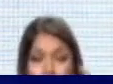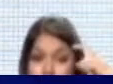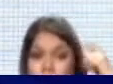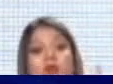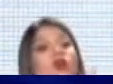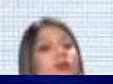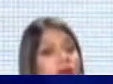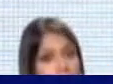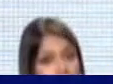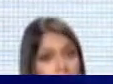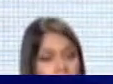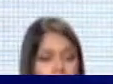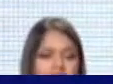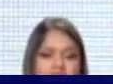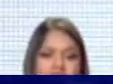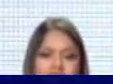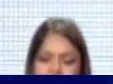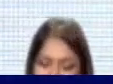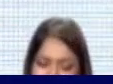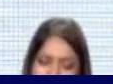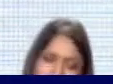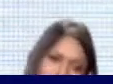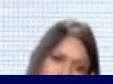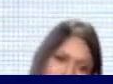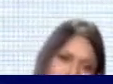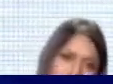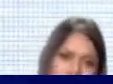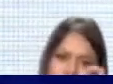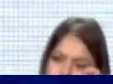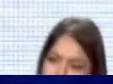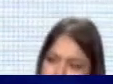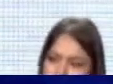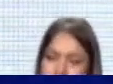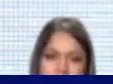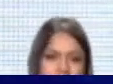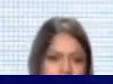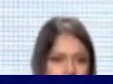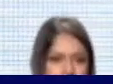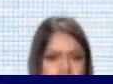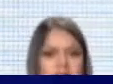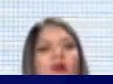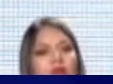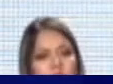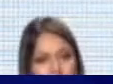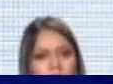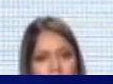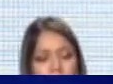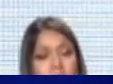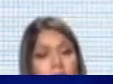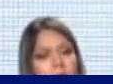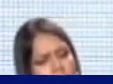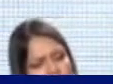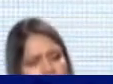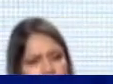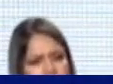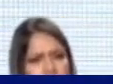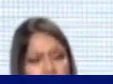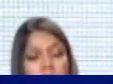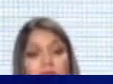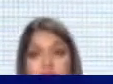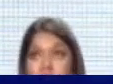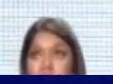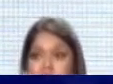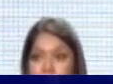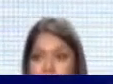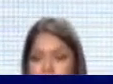Israel vamos a trabajar en conjunto para ese tipo de vigilancia e identificación correcta. Establecer también una agencia